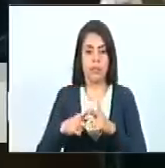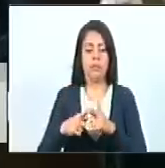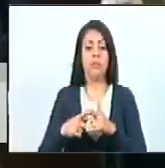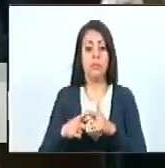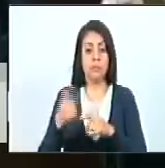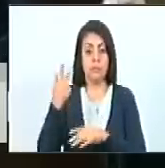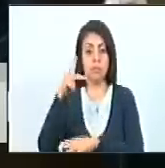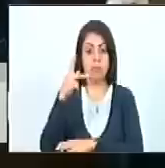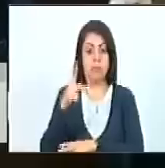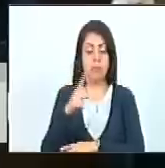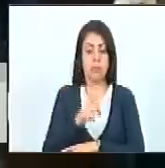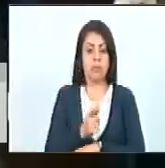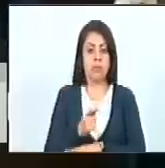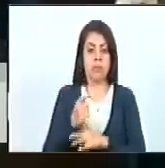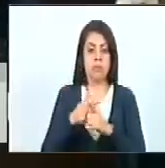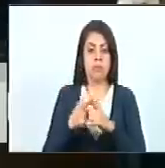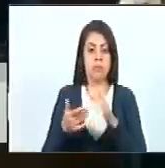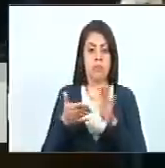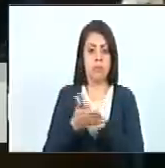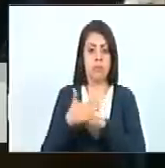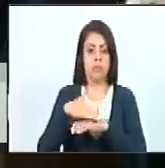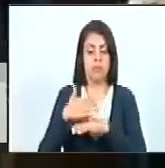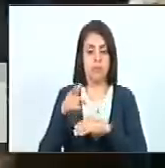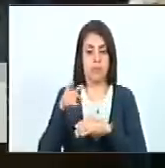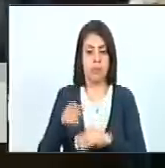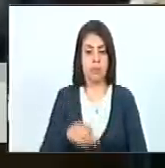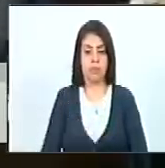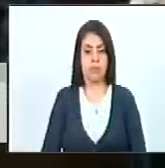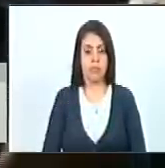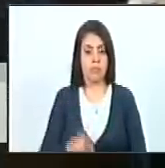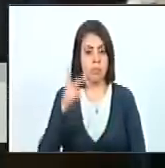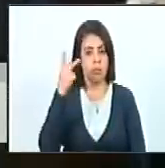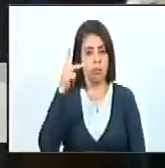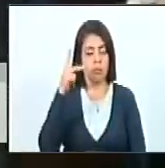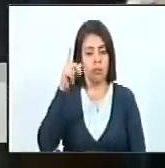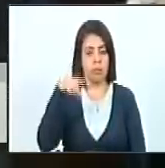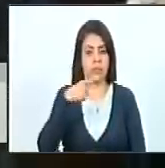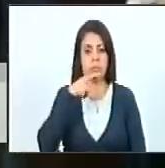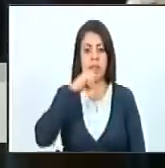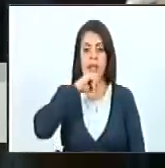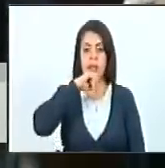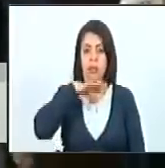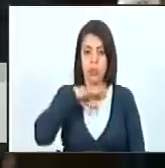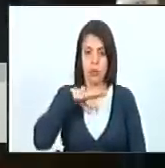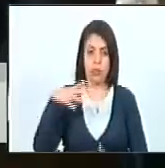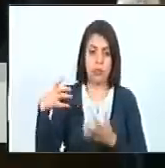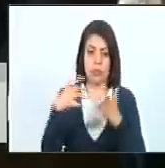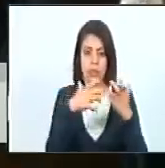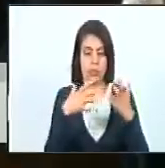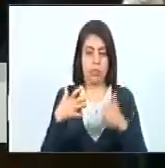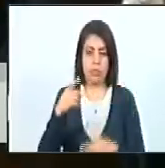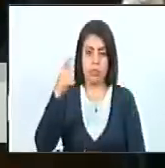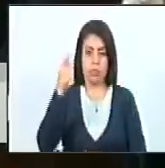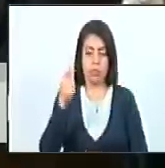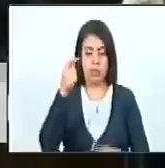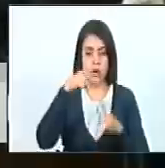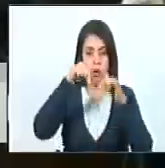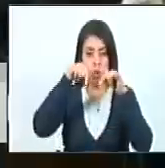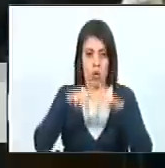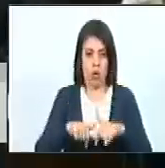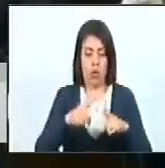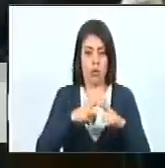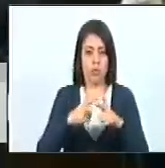parroquia conocida como Niquitao, la de Monseñor Jauri, donde una parroquia netamente histórica, la batalla de Niquitao. Y hoy,